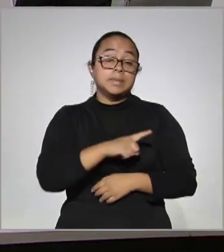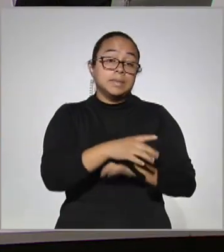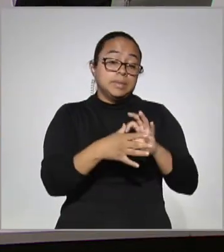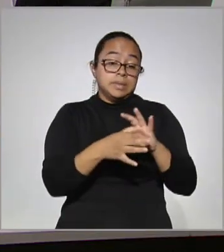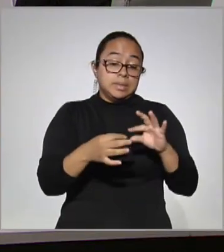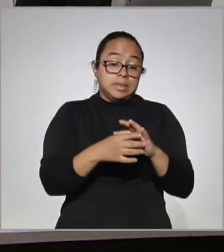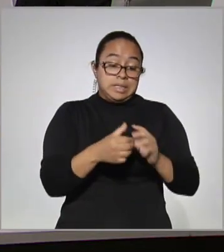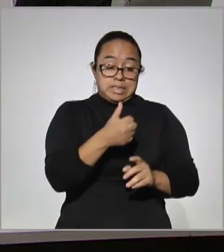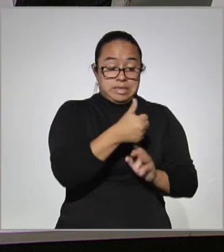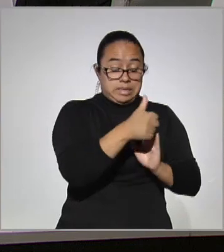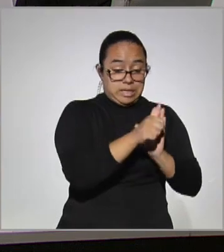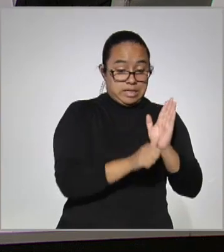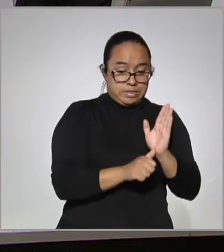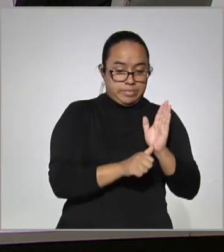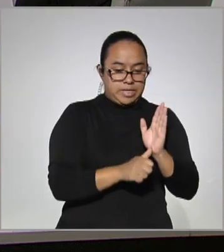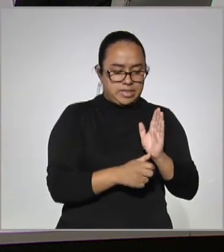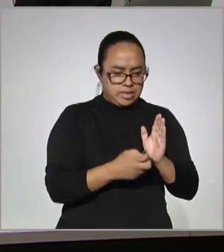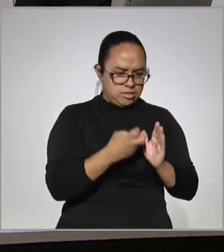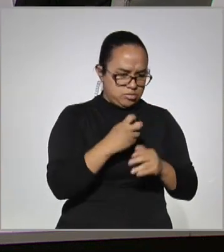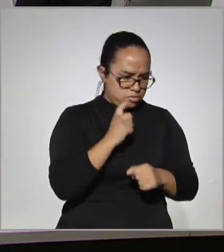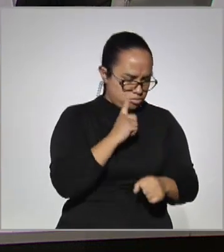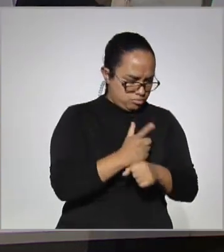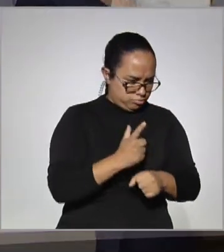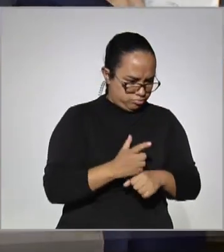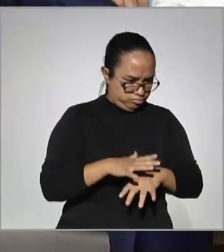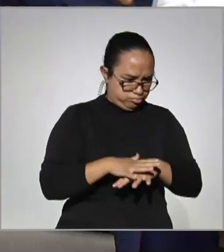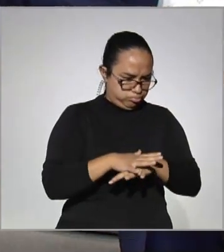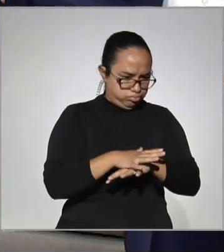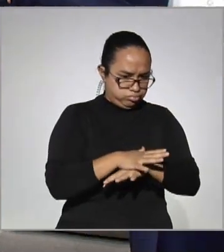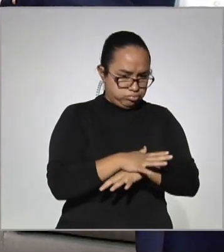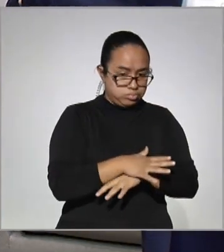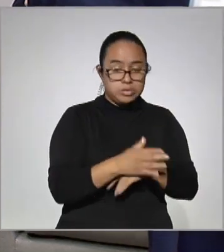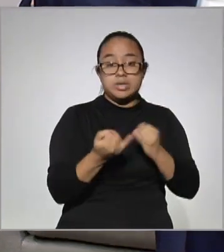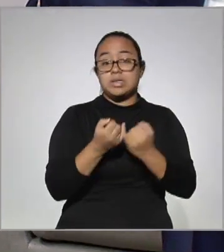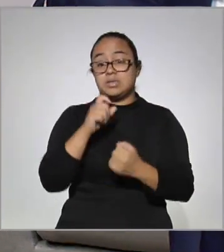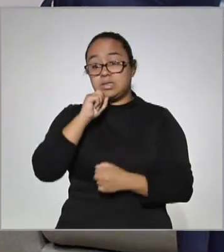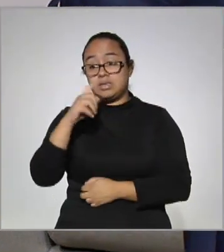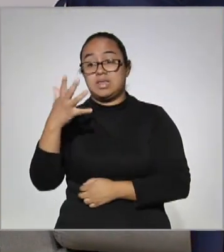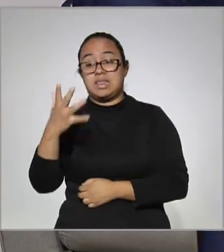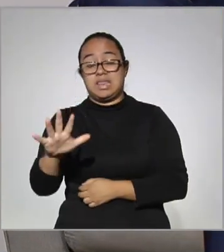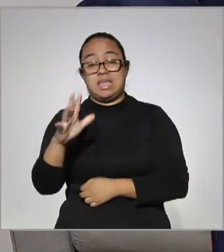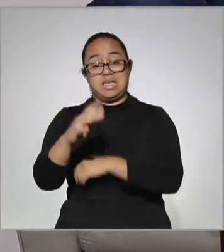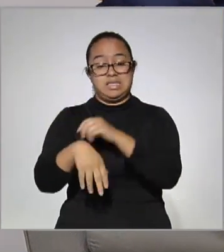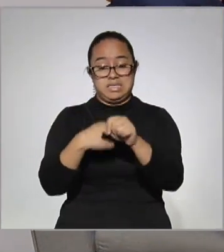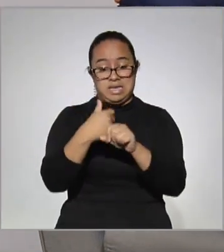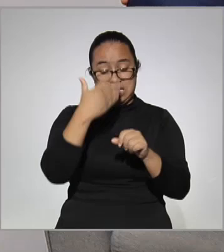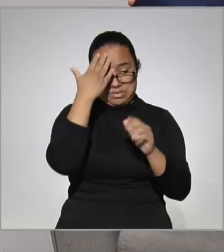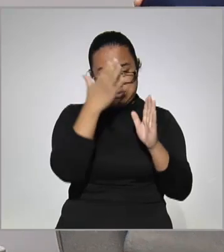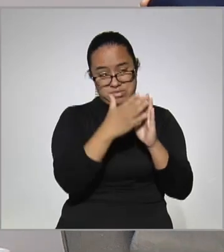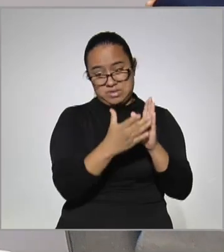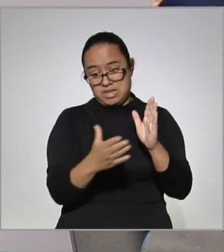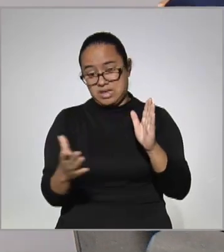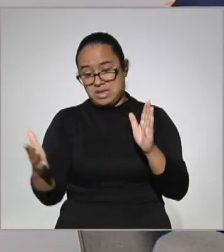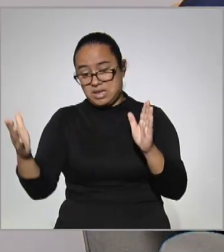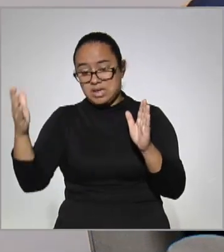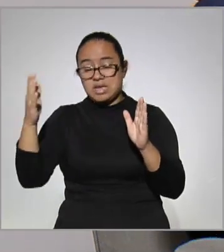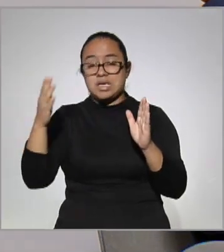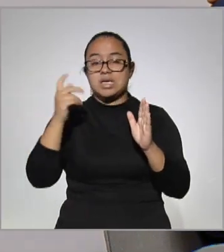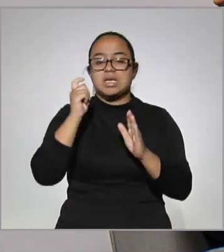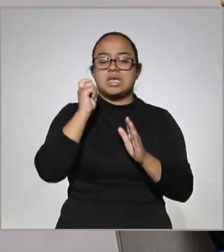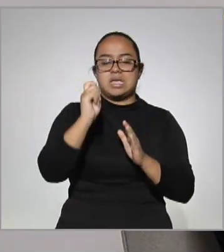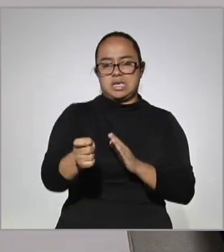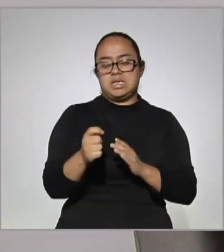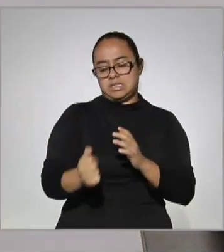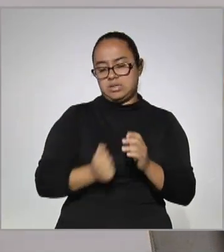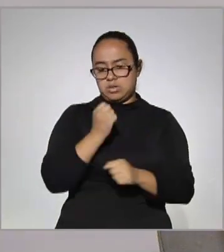pasar desde 6 meses en que empiece a haber una alteración e incluso hasta 10 años, ¿no? Que es como esta ventana de oportunidad